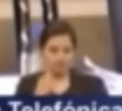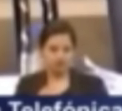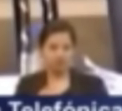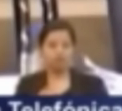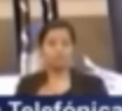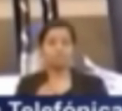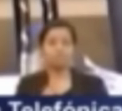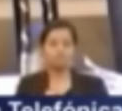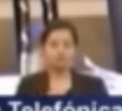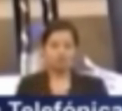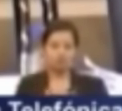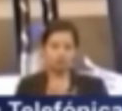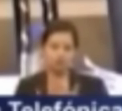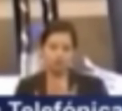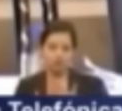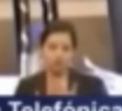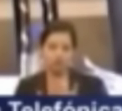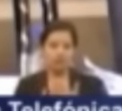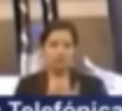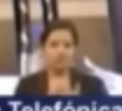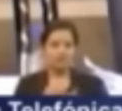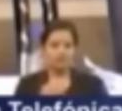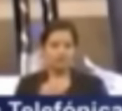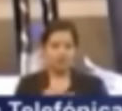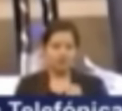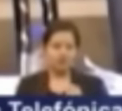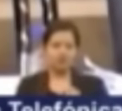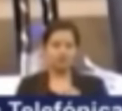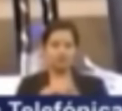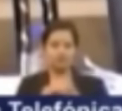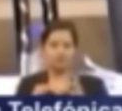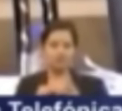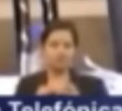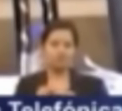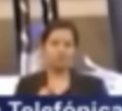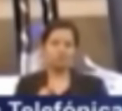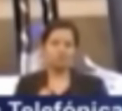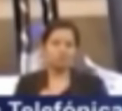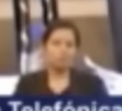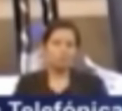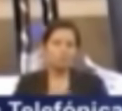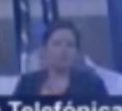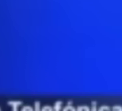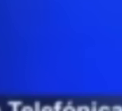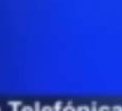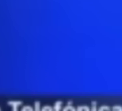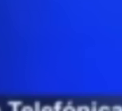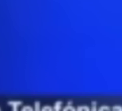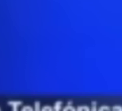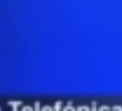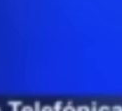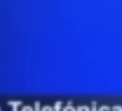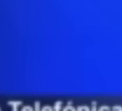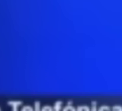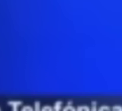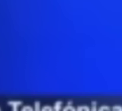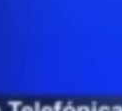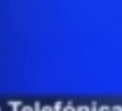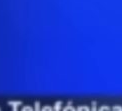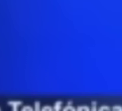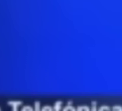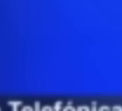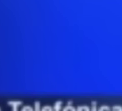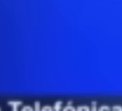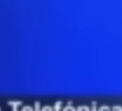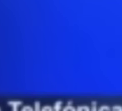de medida de protección debe brindarse. ¿Ustedes solo participan en el trámite, hacen ese así trabajo de